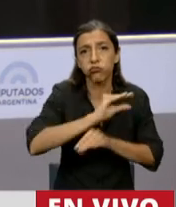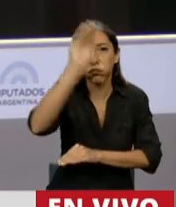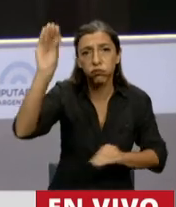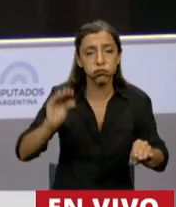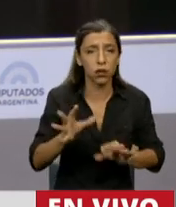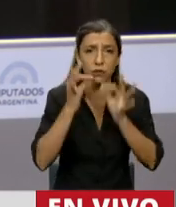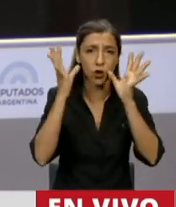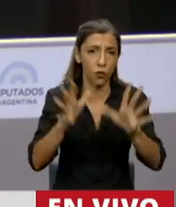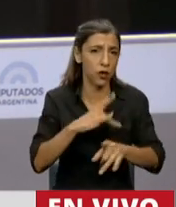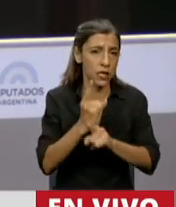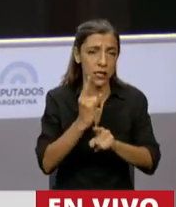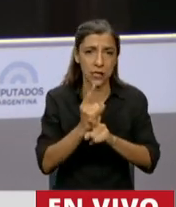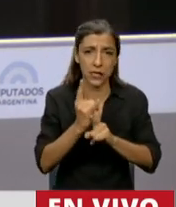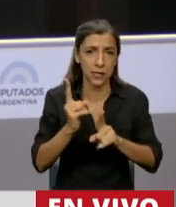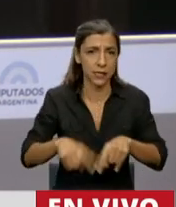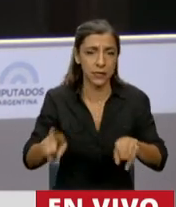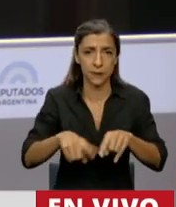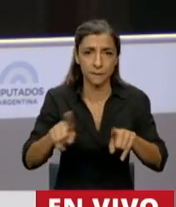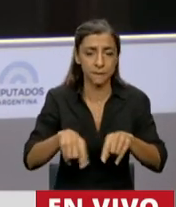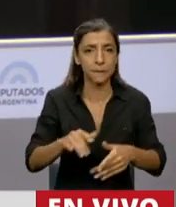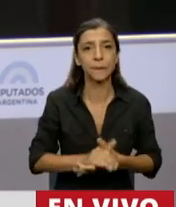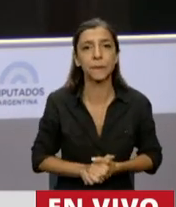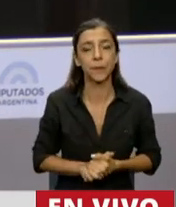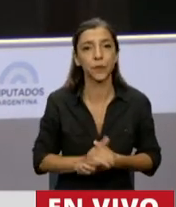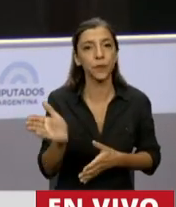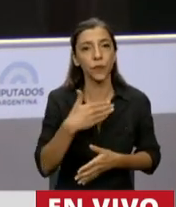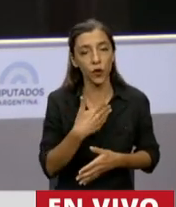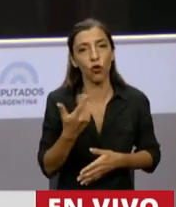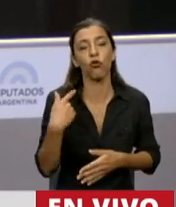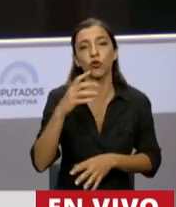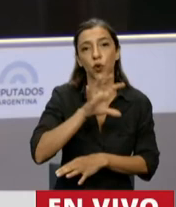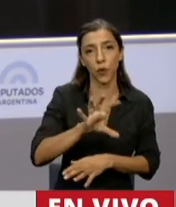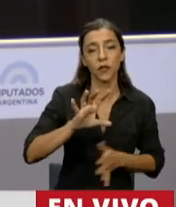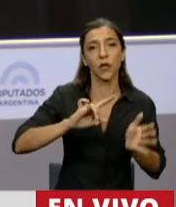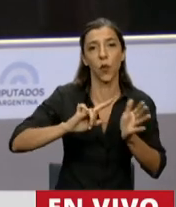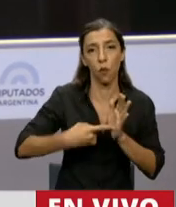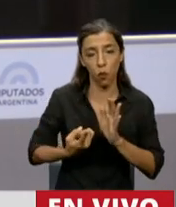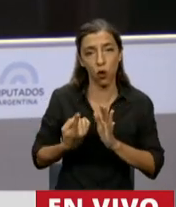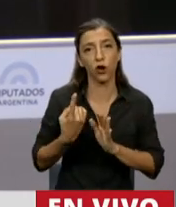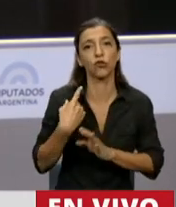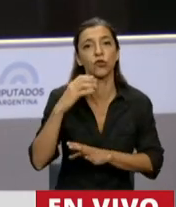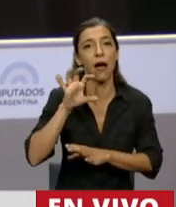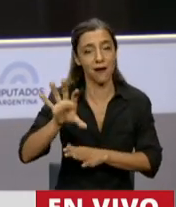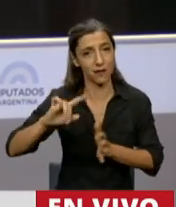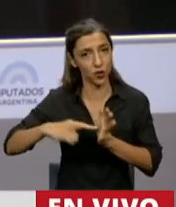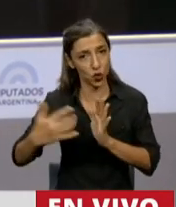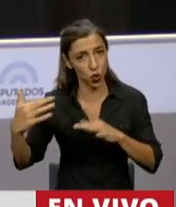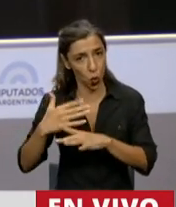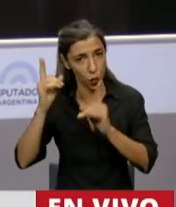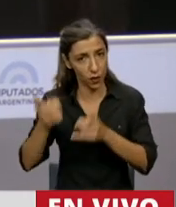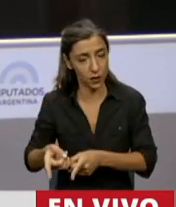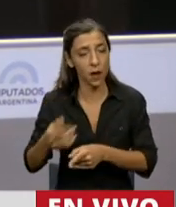fundamentalmente han percibido tanto la provincia de buenos aires- como el cava han percibido